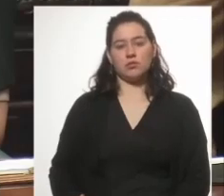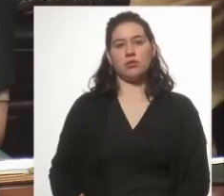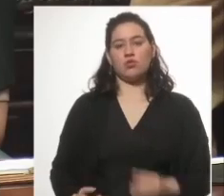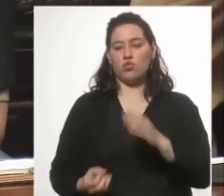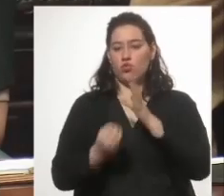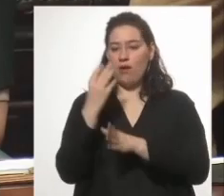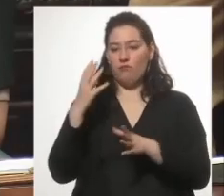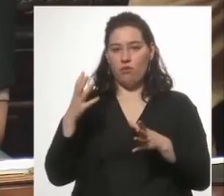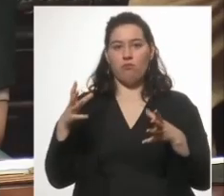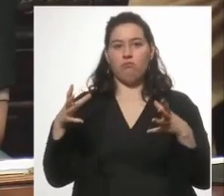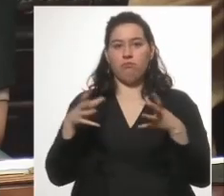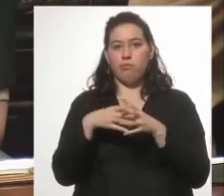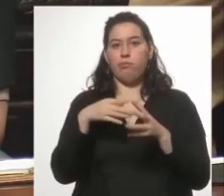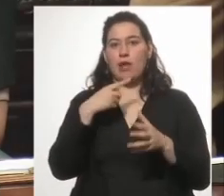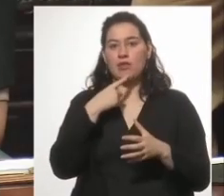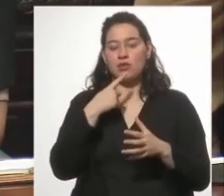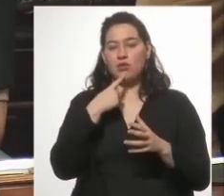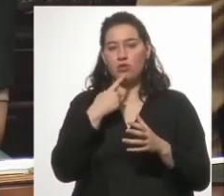nuevo partido.